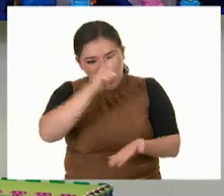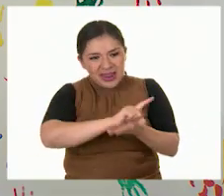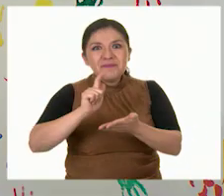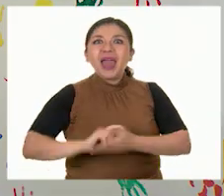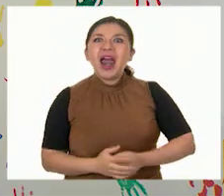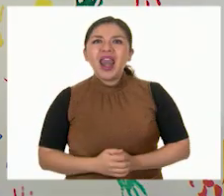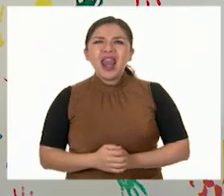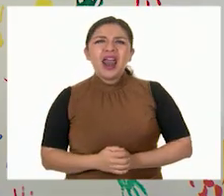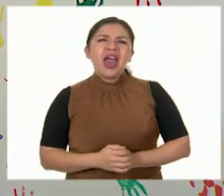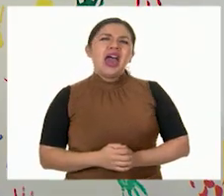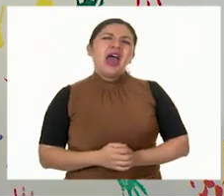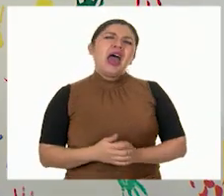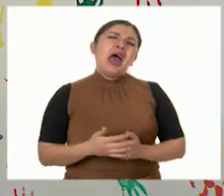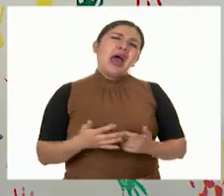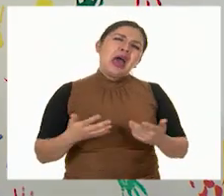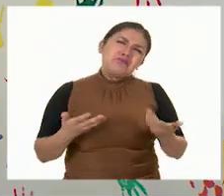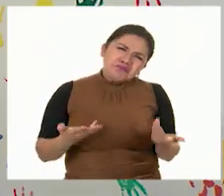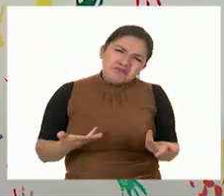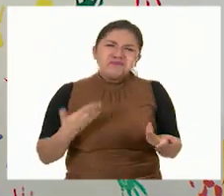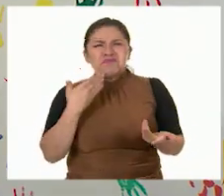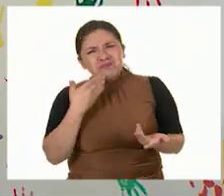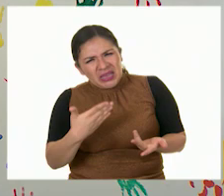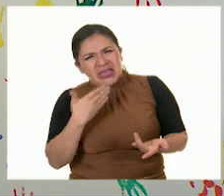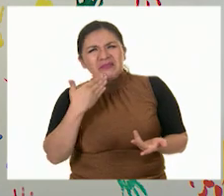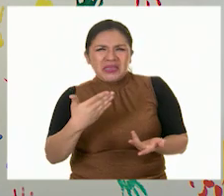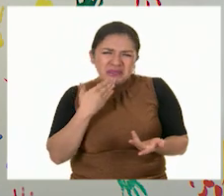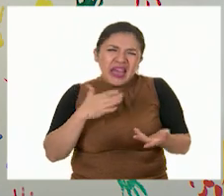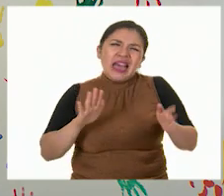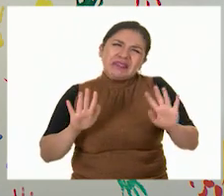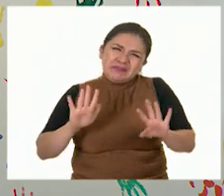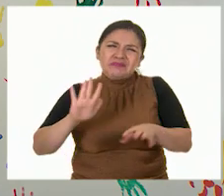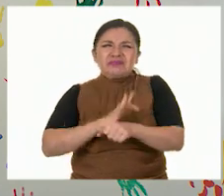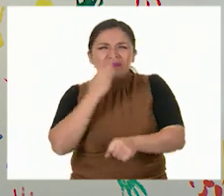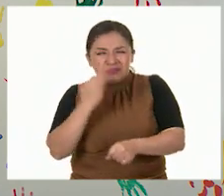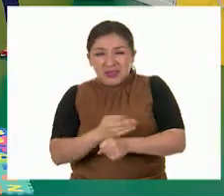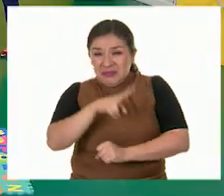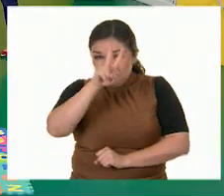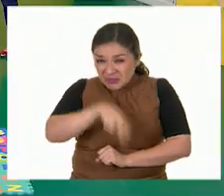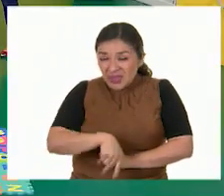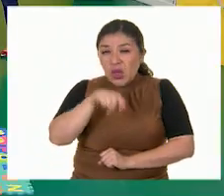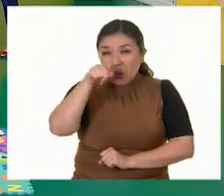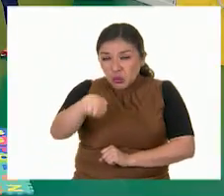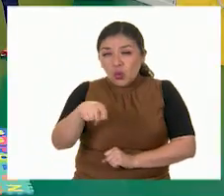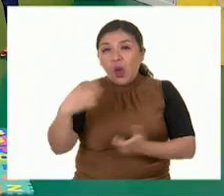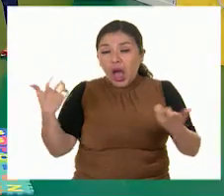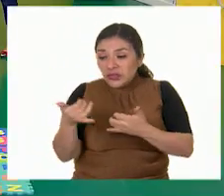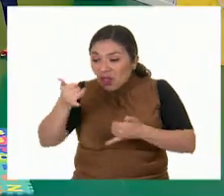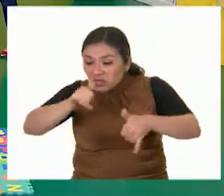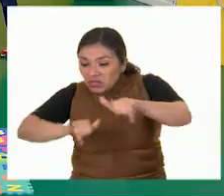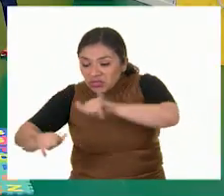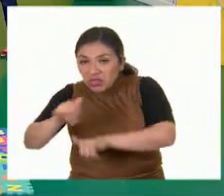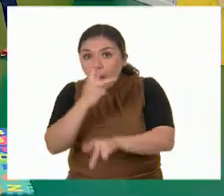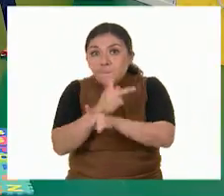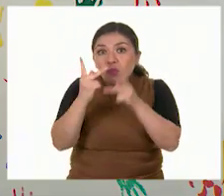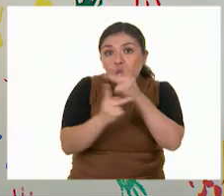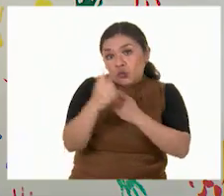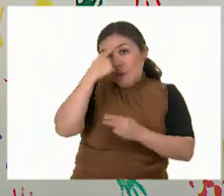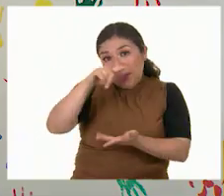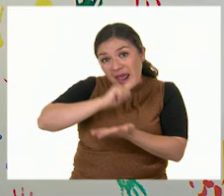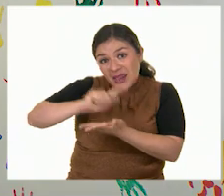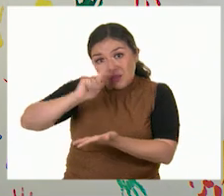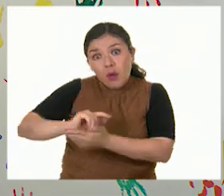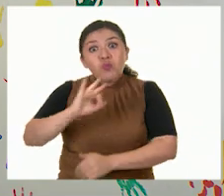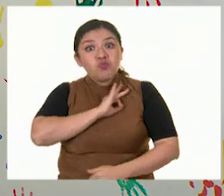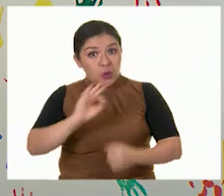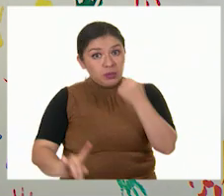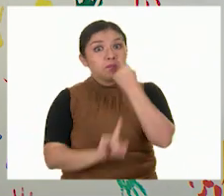Pues no necesariamente tiene que ser así. De hecho, si se mezclan varios productos de limpieza, puede